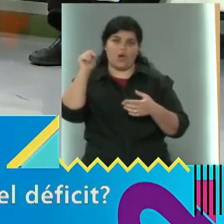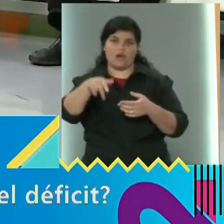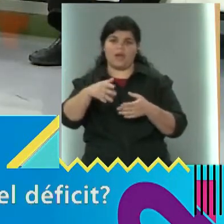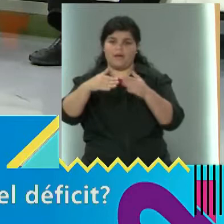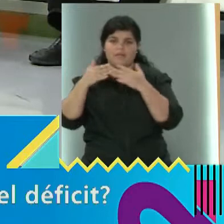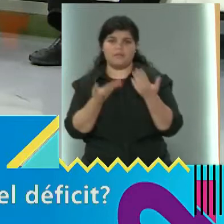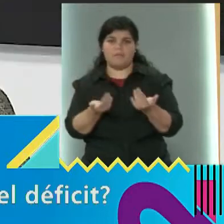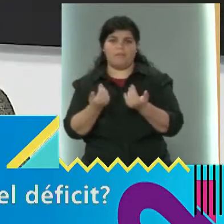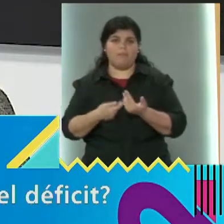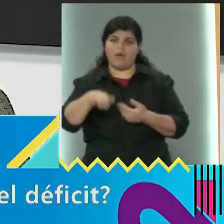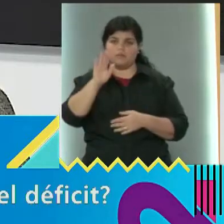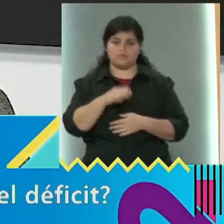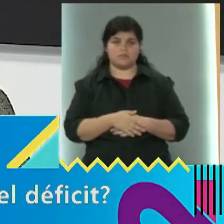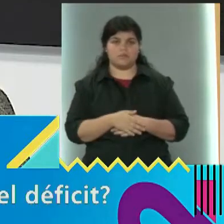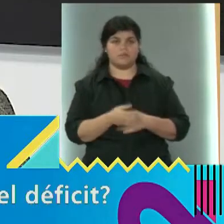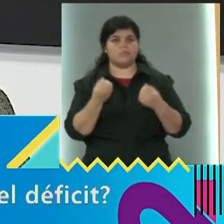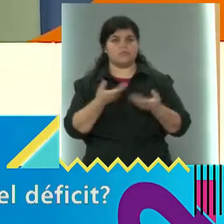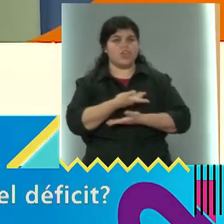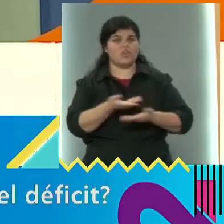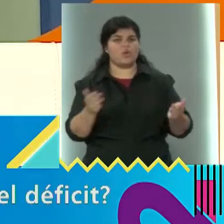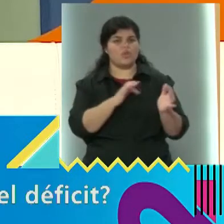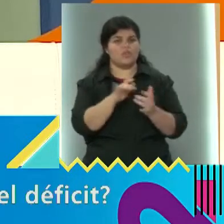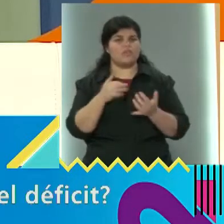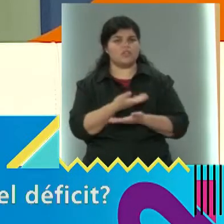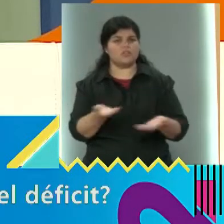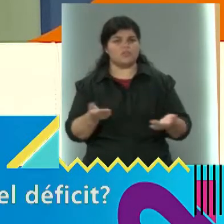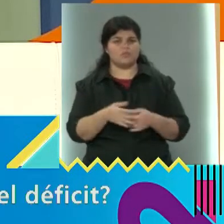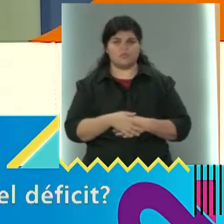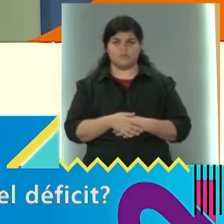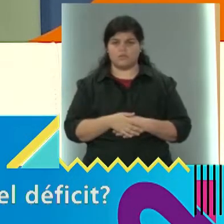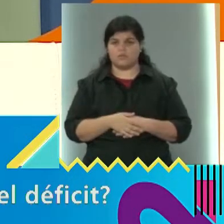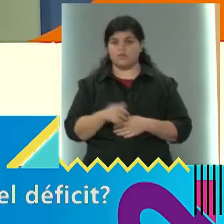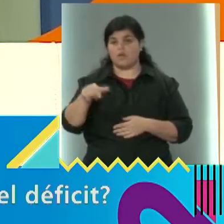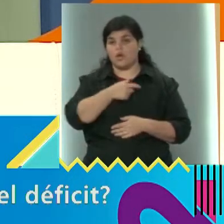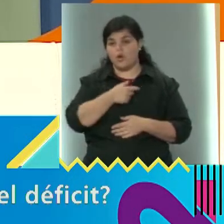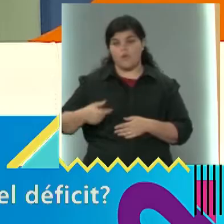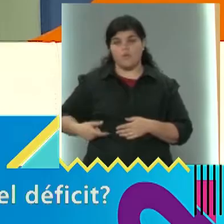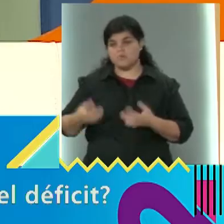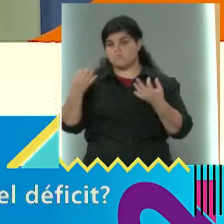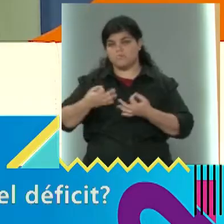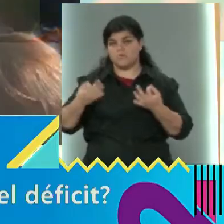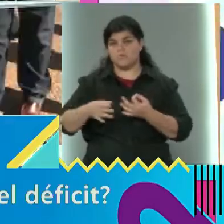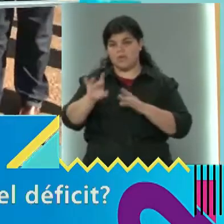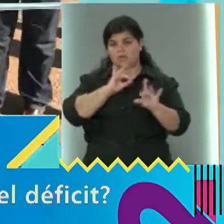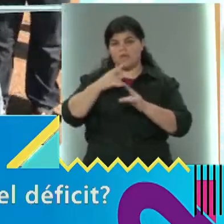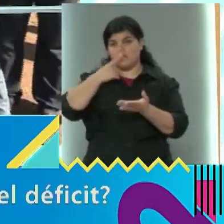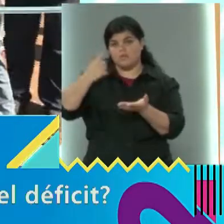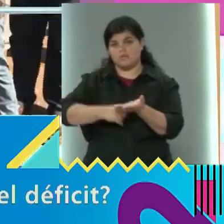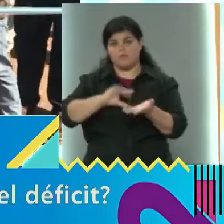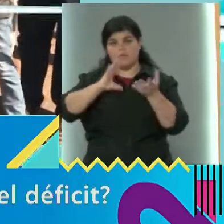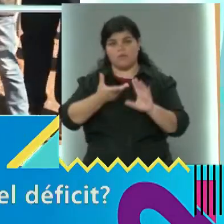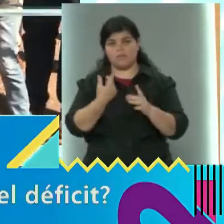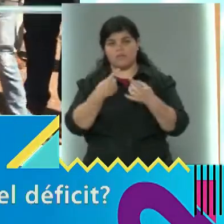el debate para todos? Yo creo que la idea del gobierno, con muy buen criterio, fue implementar otro sistema